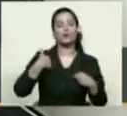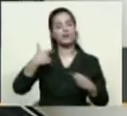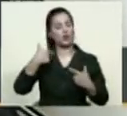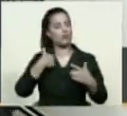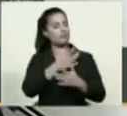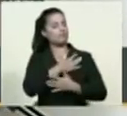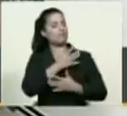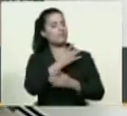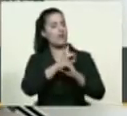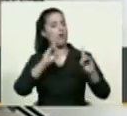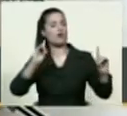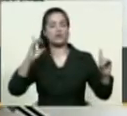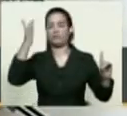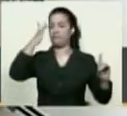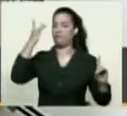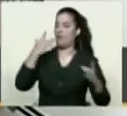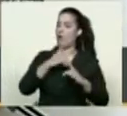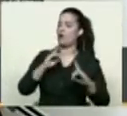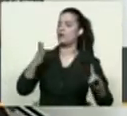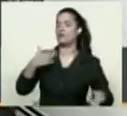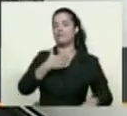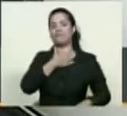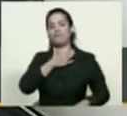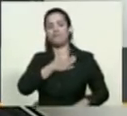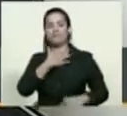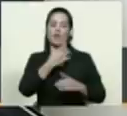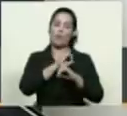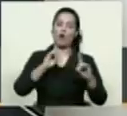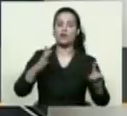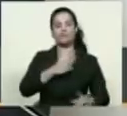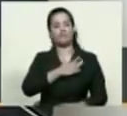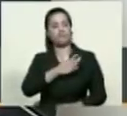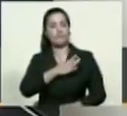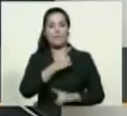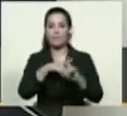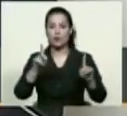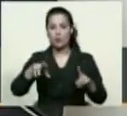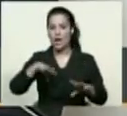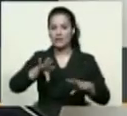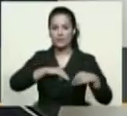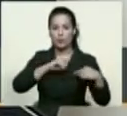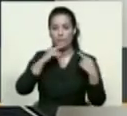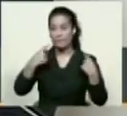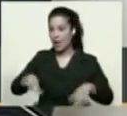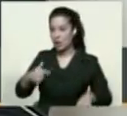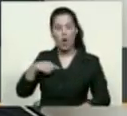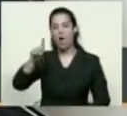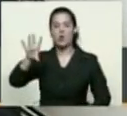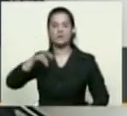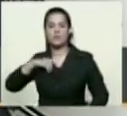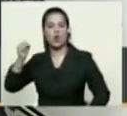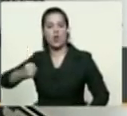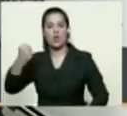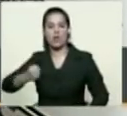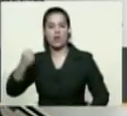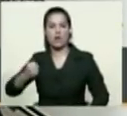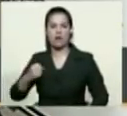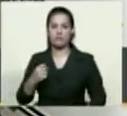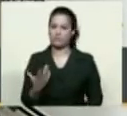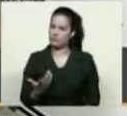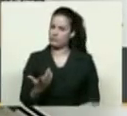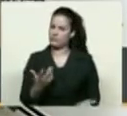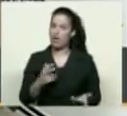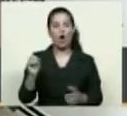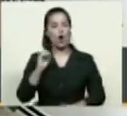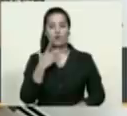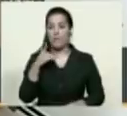e irte al exterior del país y llenarte la boca diciendo que eres demócrata, pero jamás reconocen las elecciones cuando pierden y no participan cuando saben que van a